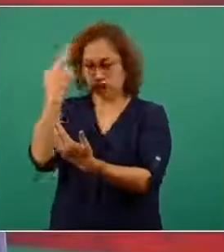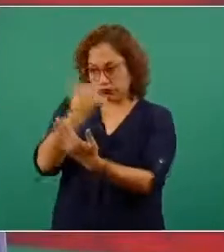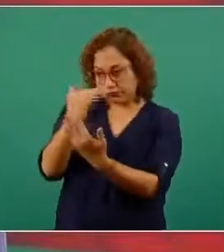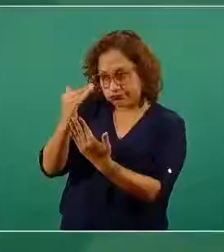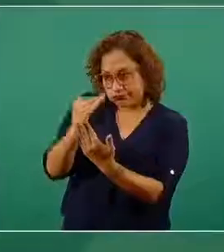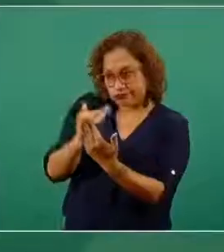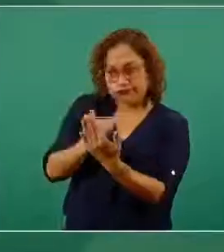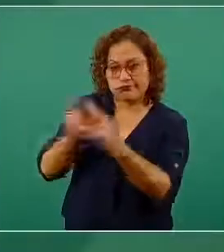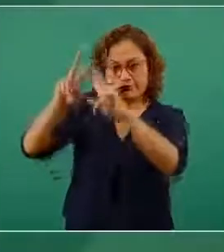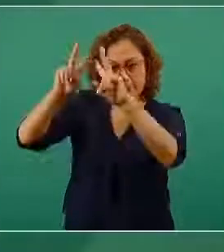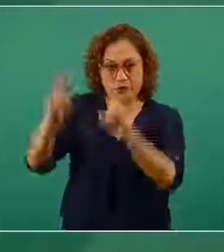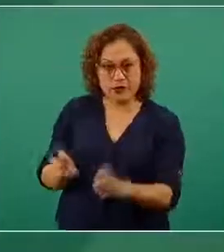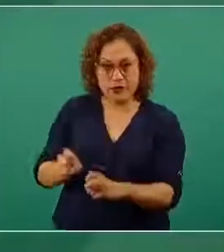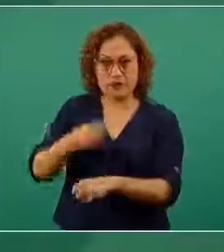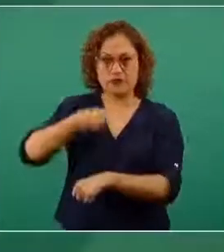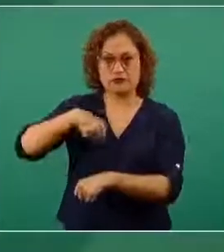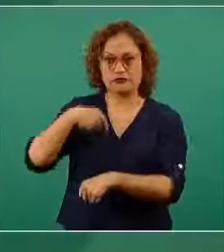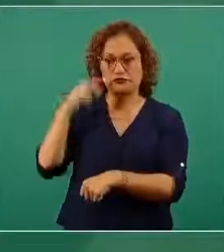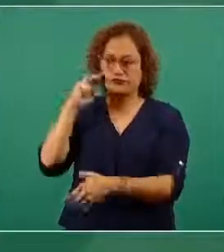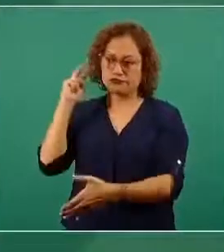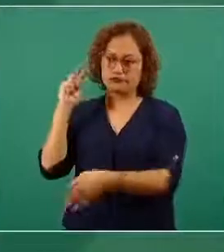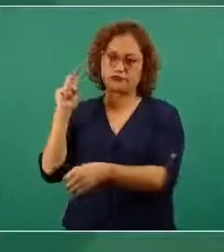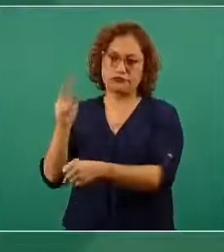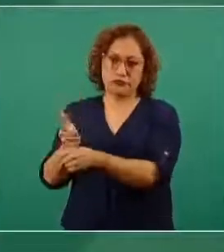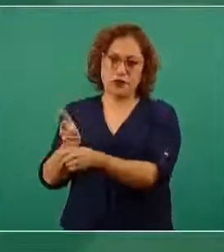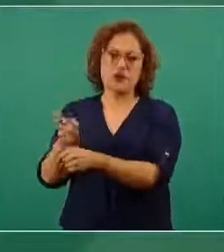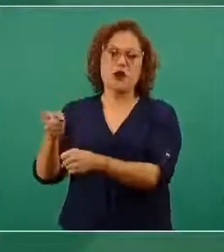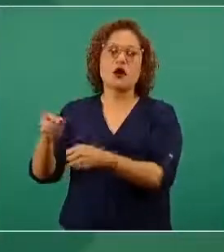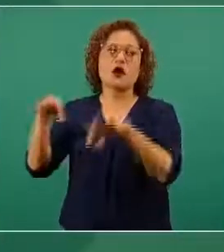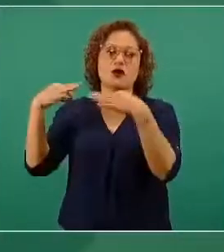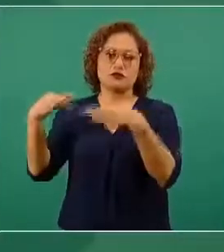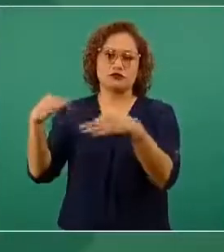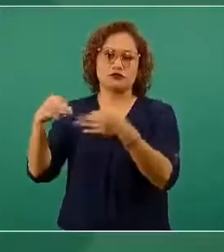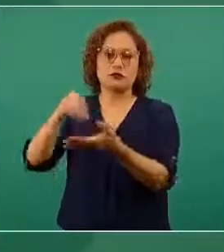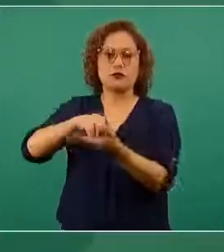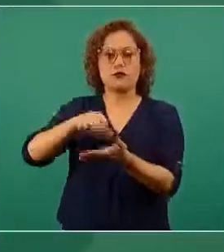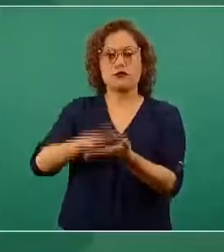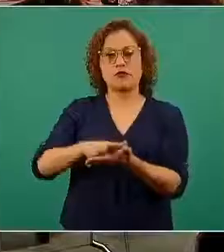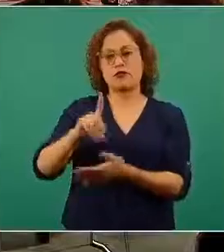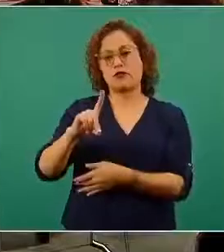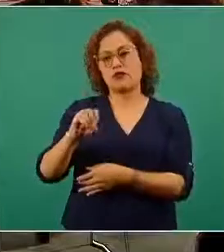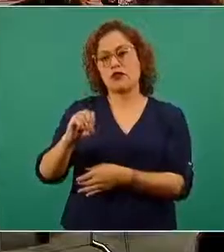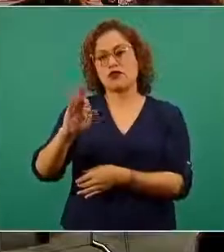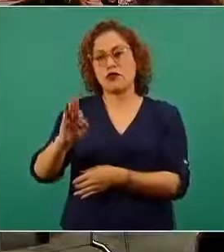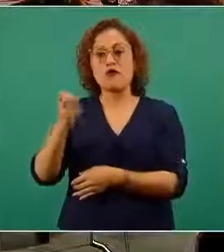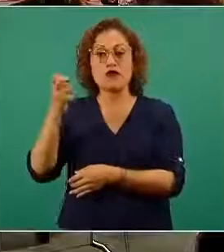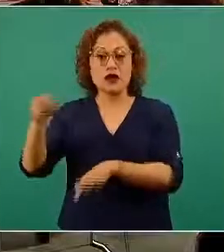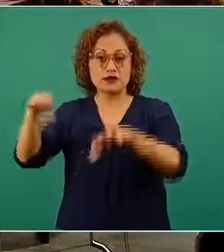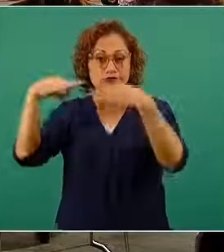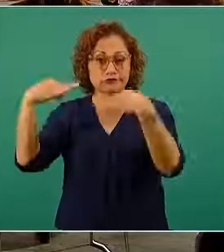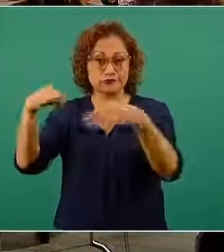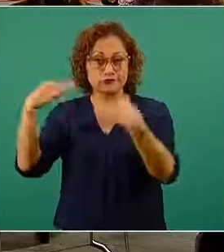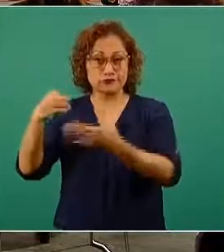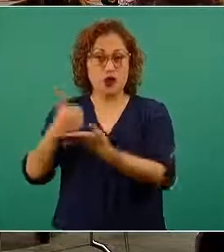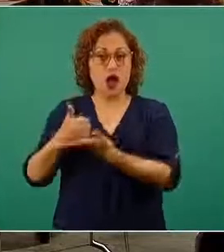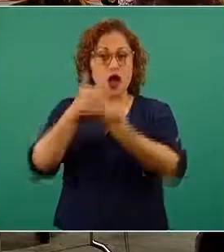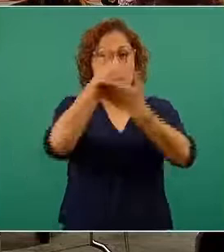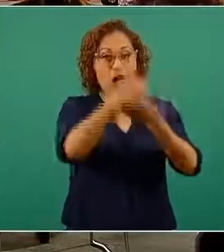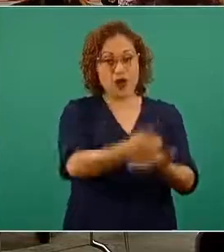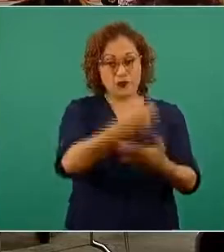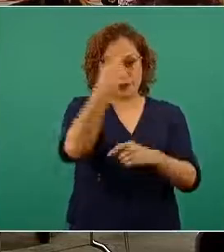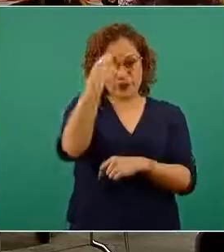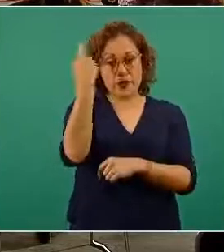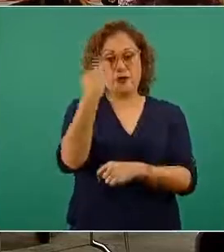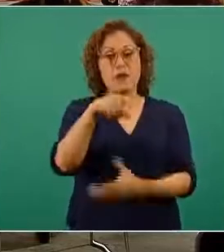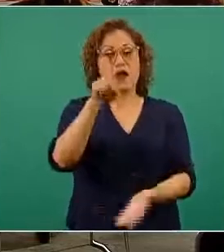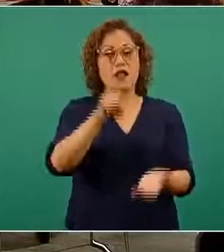nos pareció que era un documento muy bueno, muy completo. Fue publicado en Diario Oficial y ha servido de guía para distintas